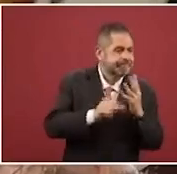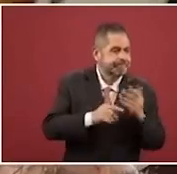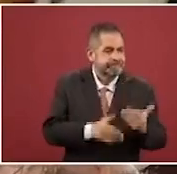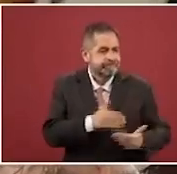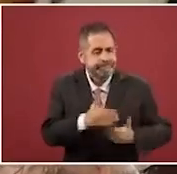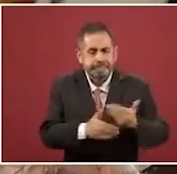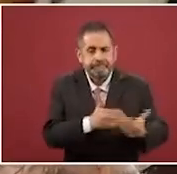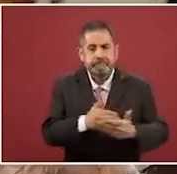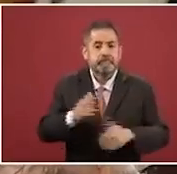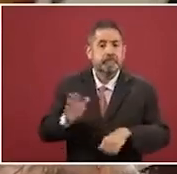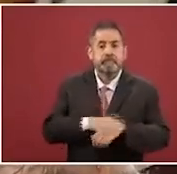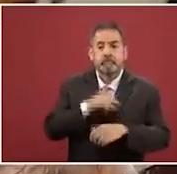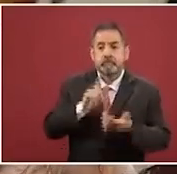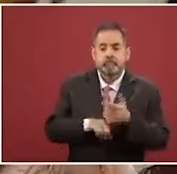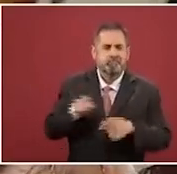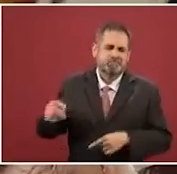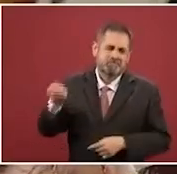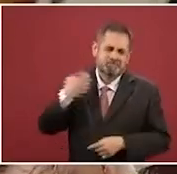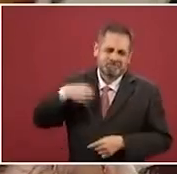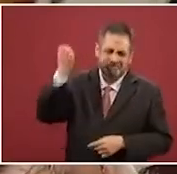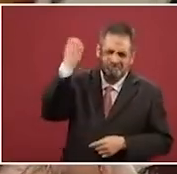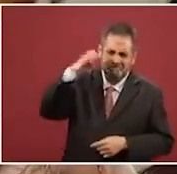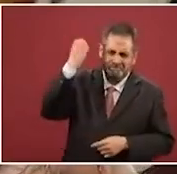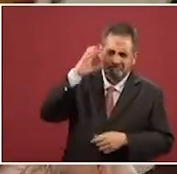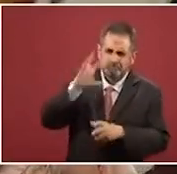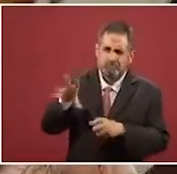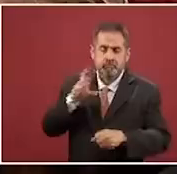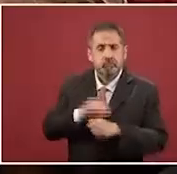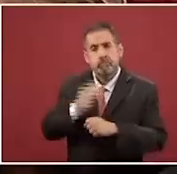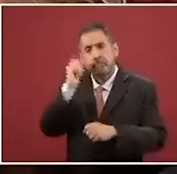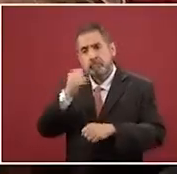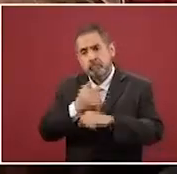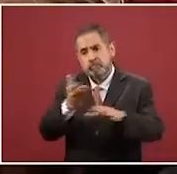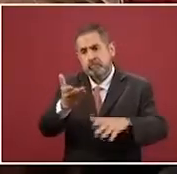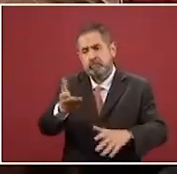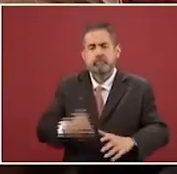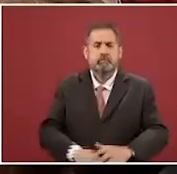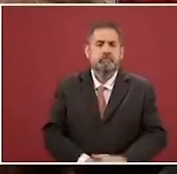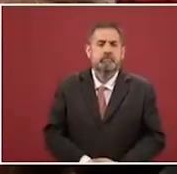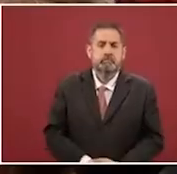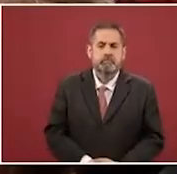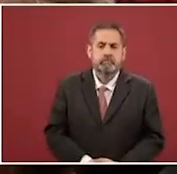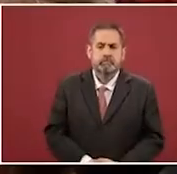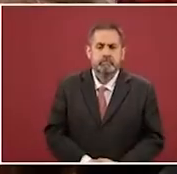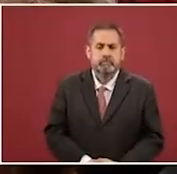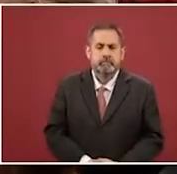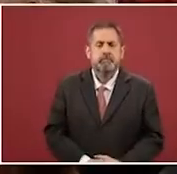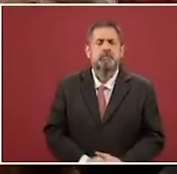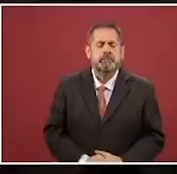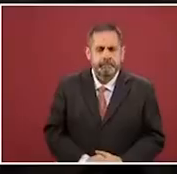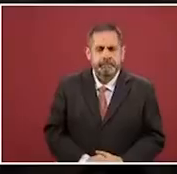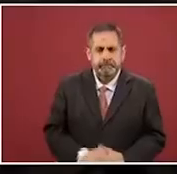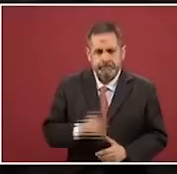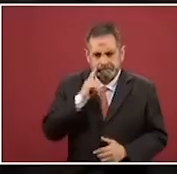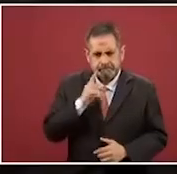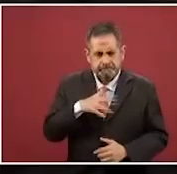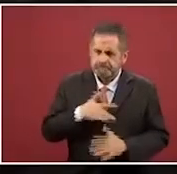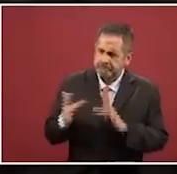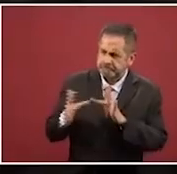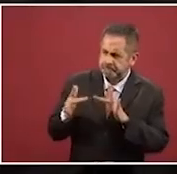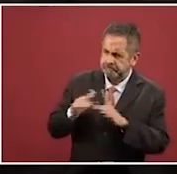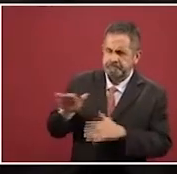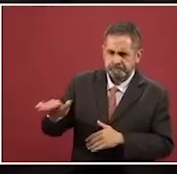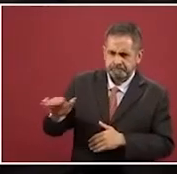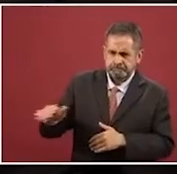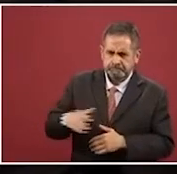de la obra, ya que está la experiencia. No sé qué información tenga al respecto. Sí, lo vamos a buscar, vamos a